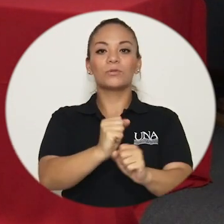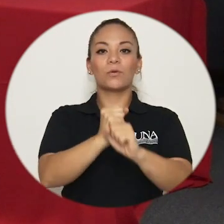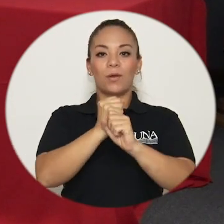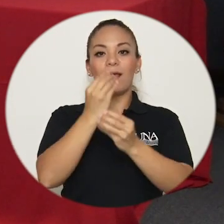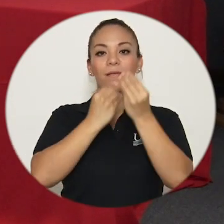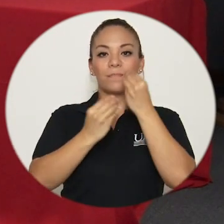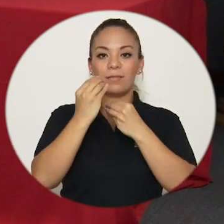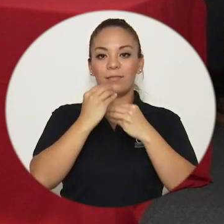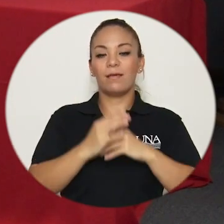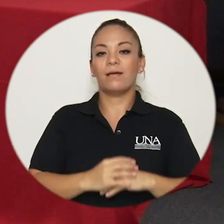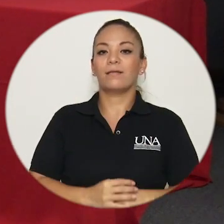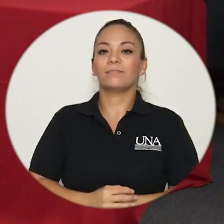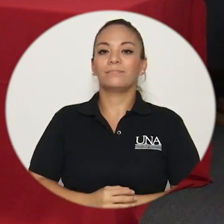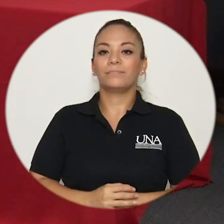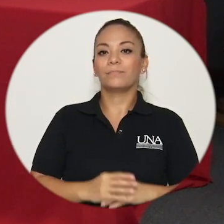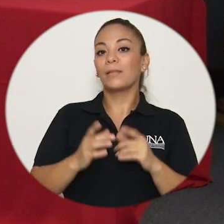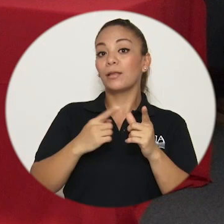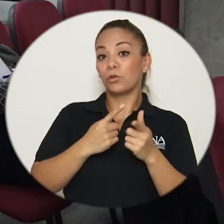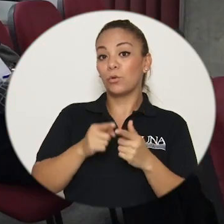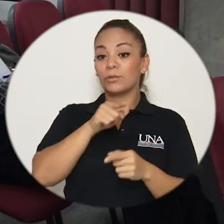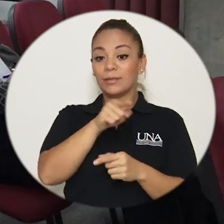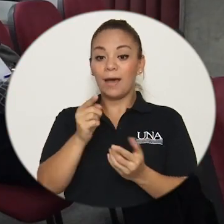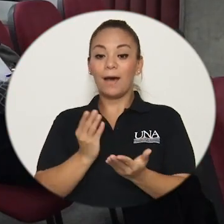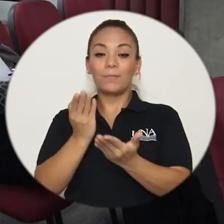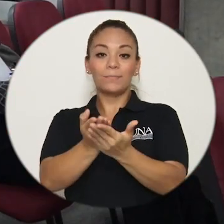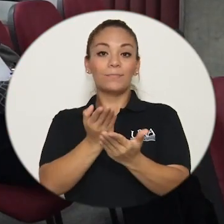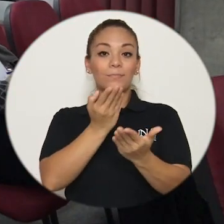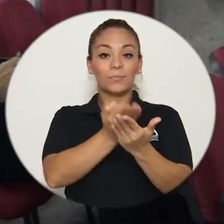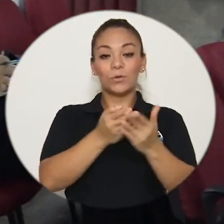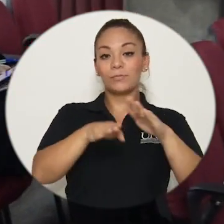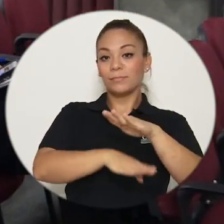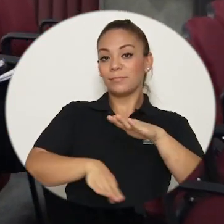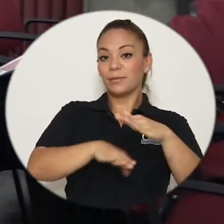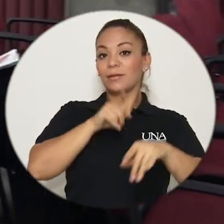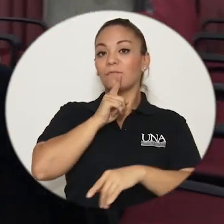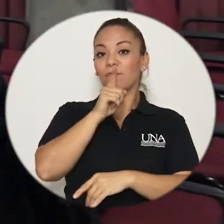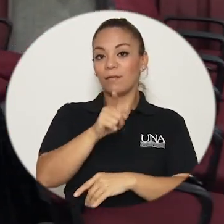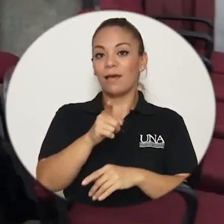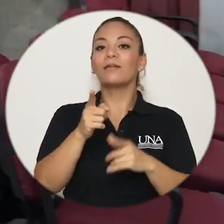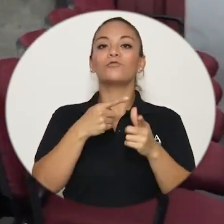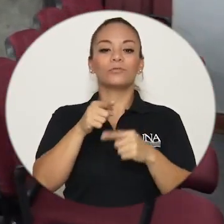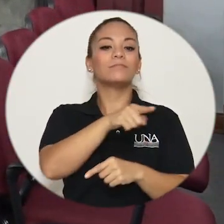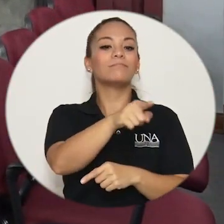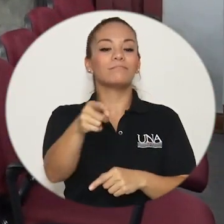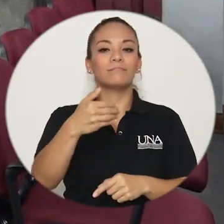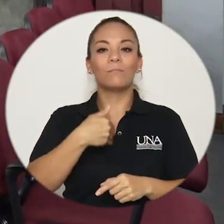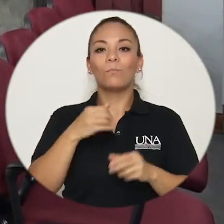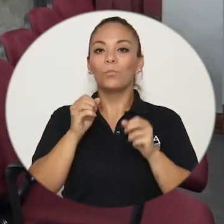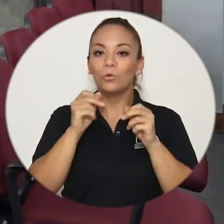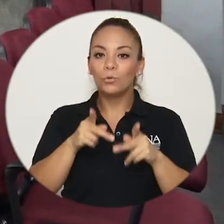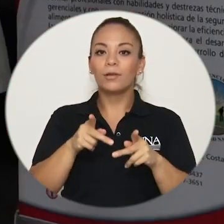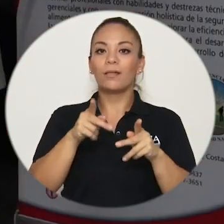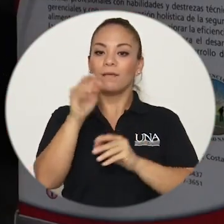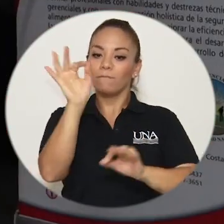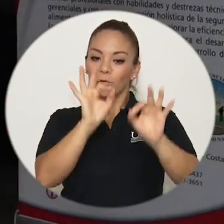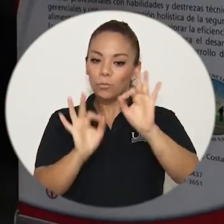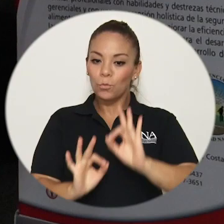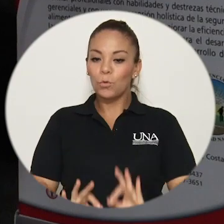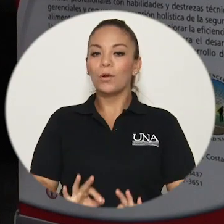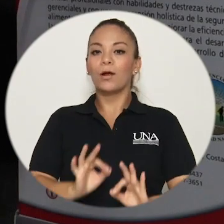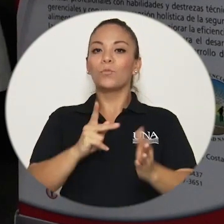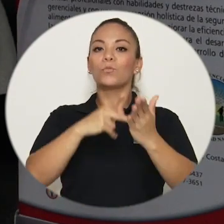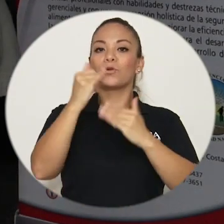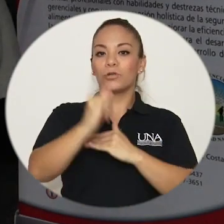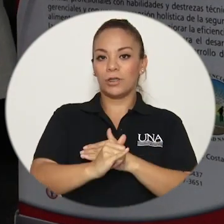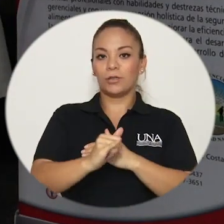con seguridad alimentaria. Entonces, con esos aportes sobre la base de la realidad, ahora sí, ellos tienen la oportunidad de formular un